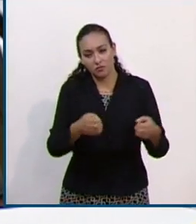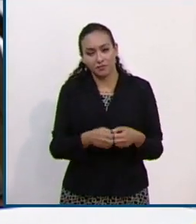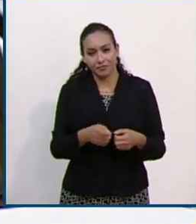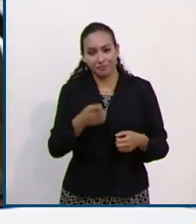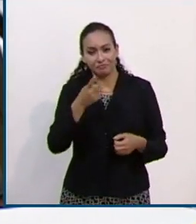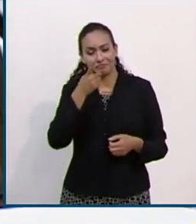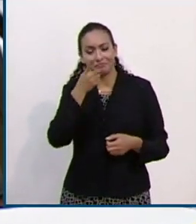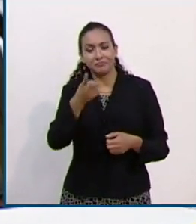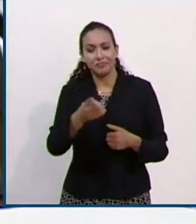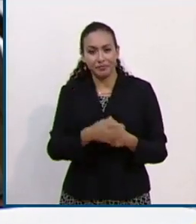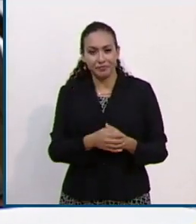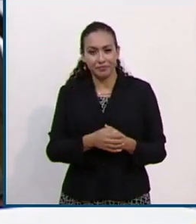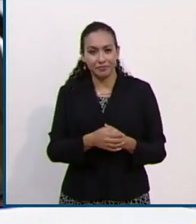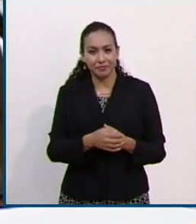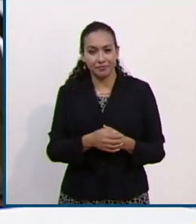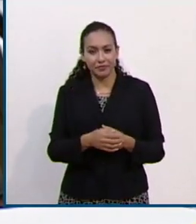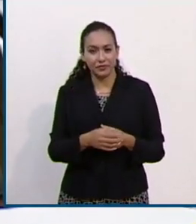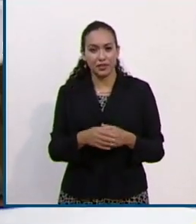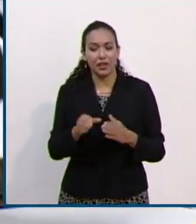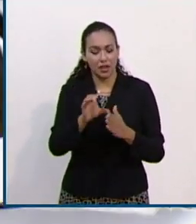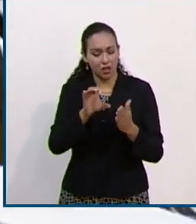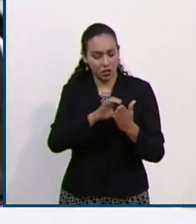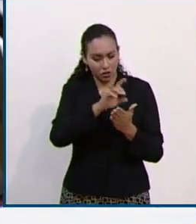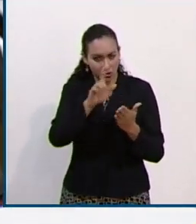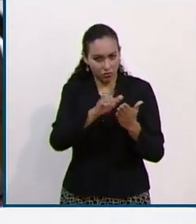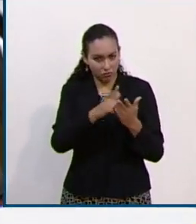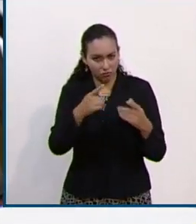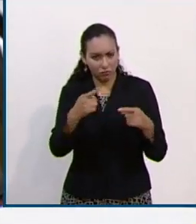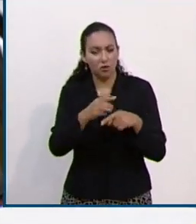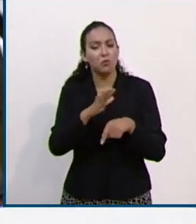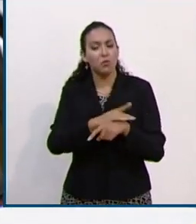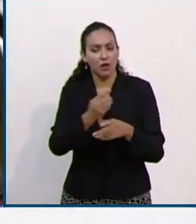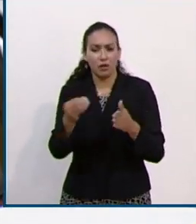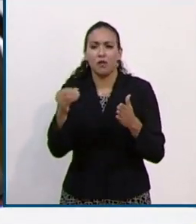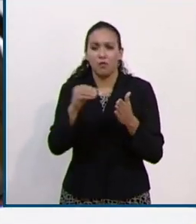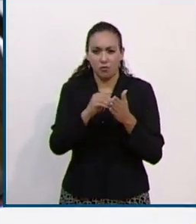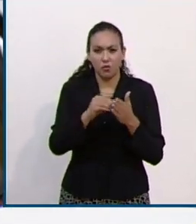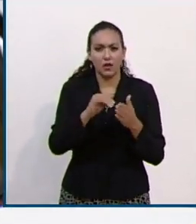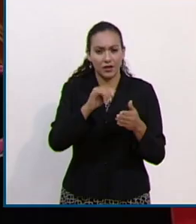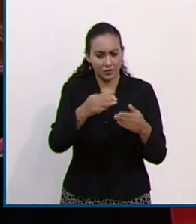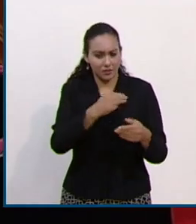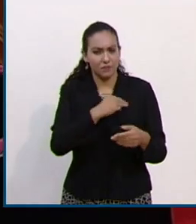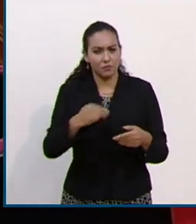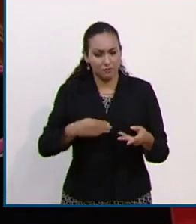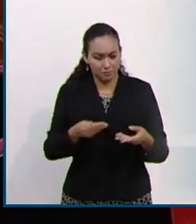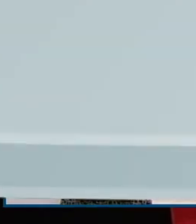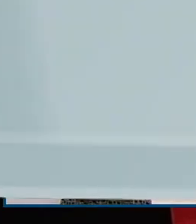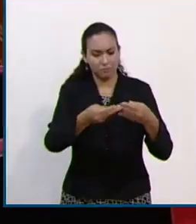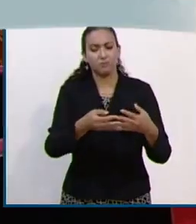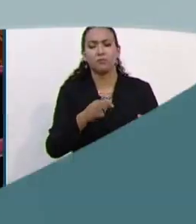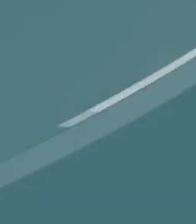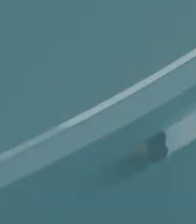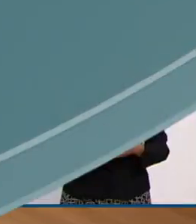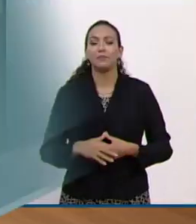la competencia que la propia Constitución establece a los municipios.